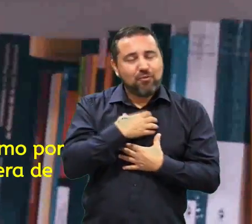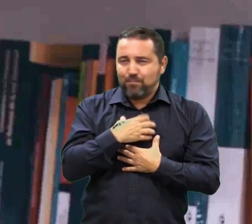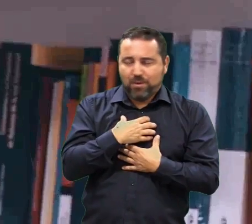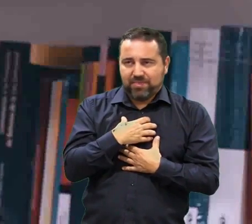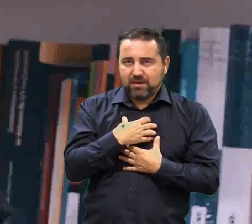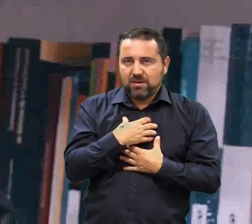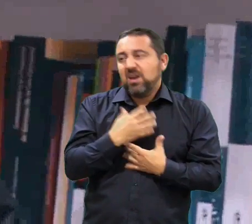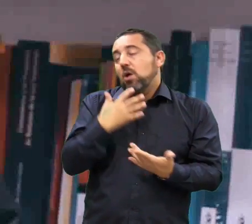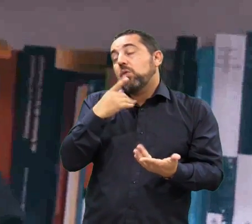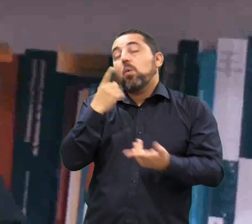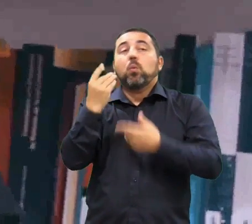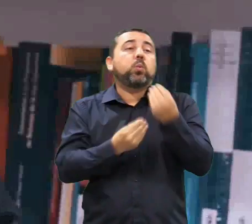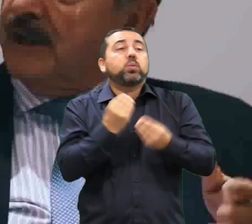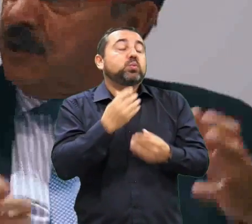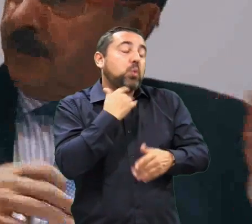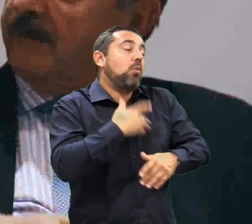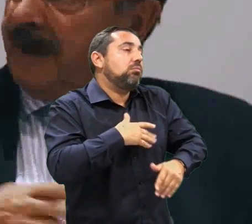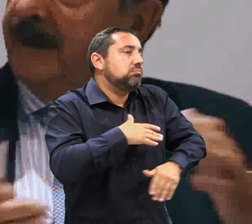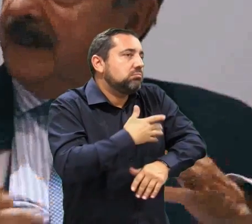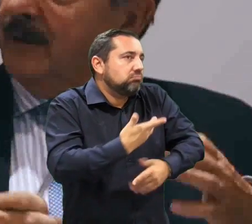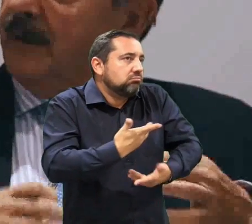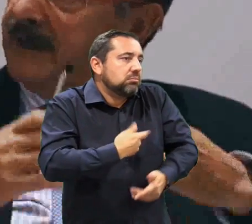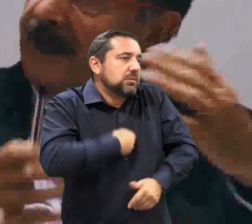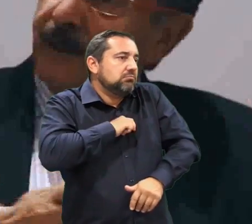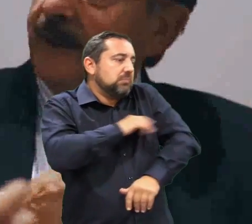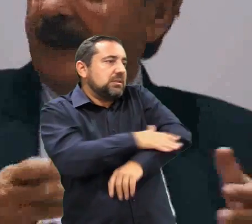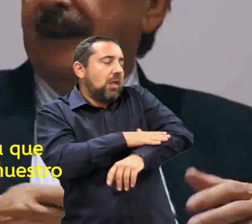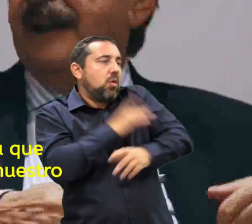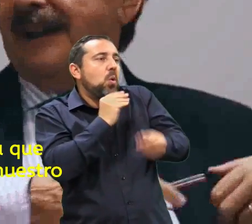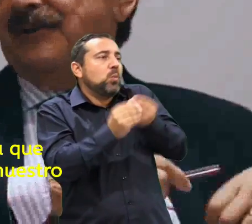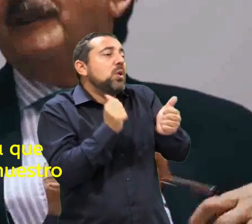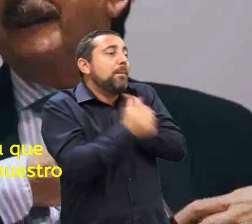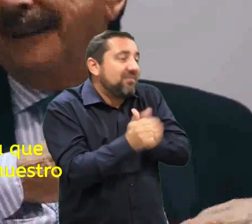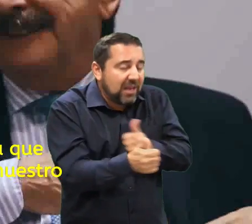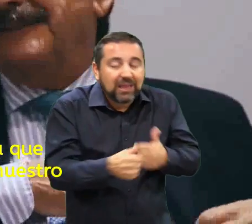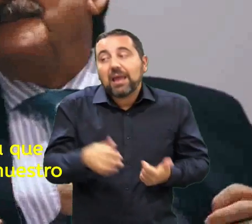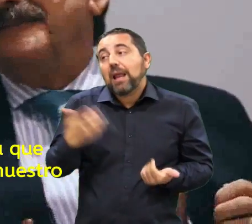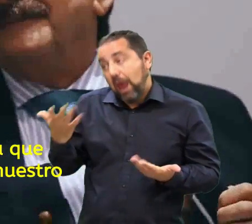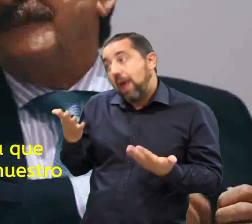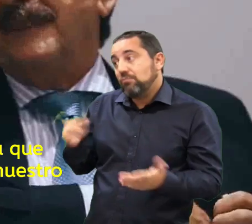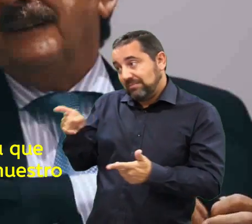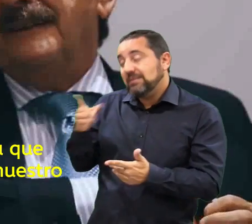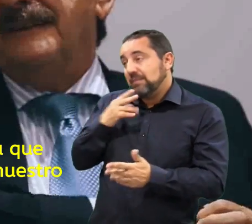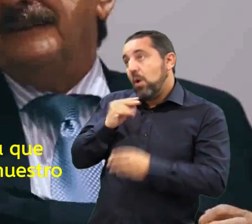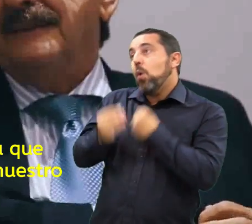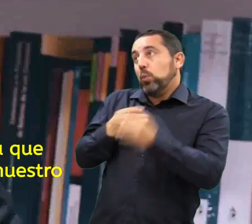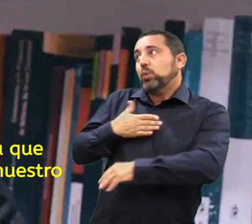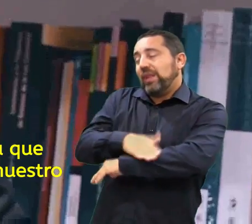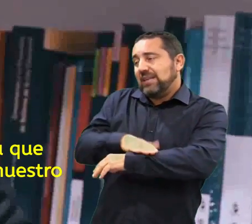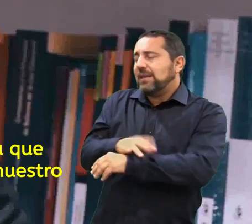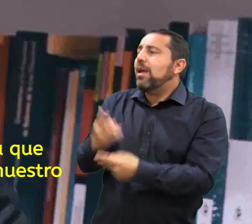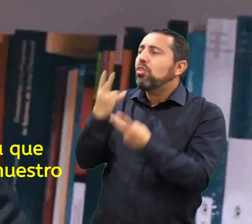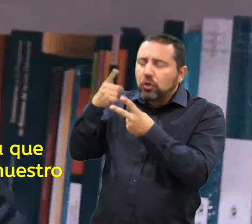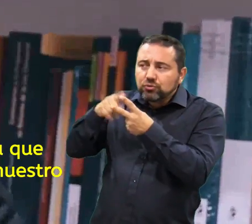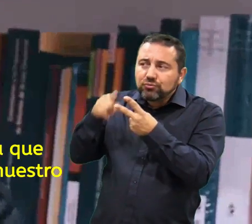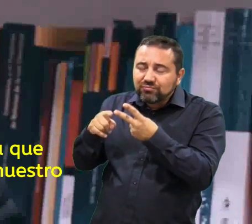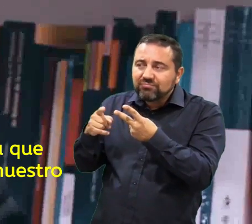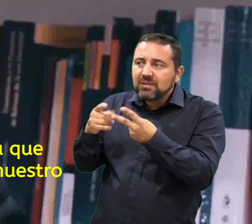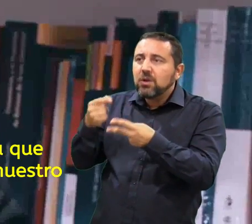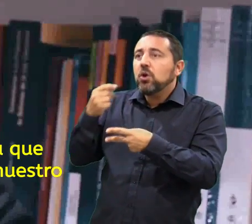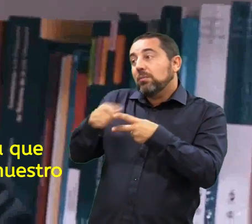España. Aquí necesitaríamos también derecho preferente, ¿no?, del Estado. Y al Estado tienes un derecho preferente. Entonces, ahí hay dos temas que tendríamos